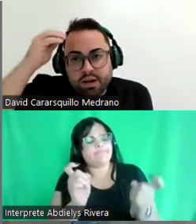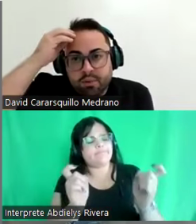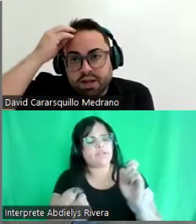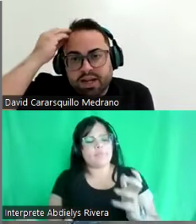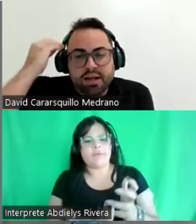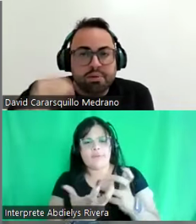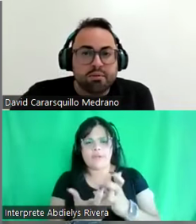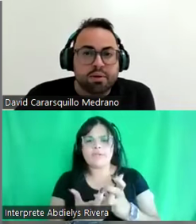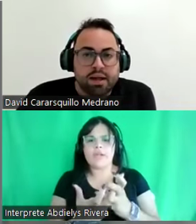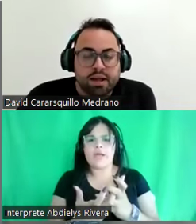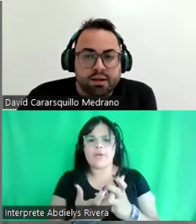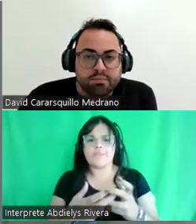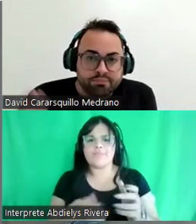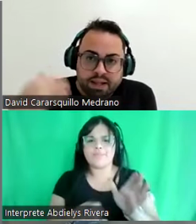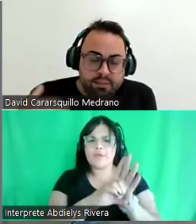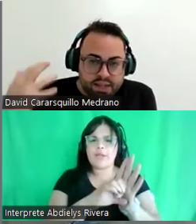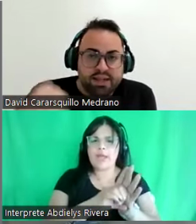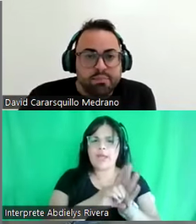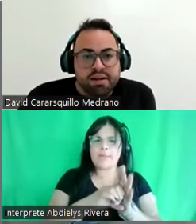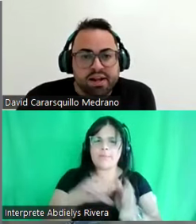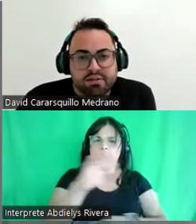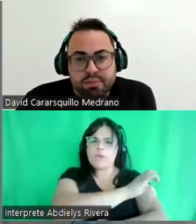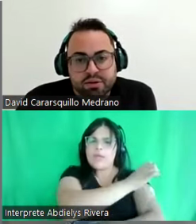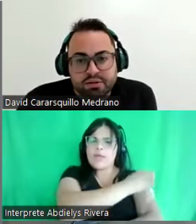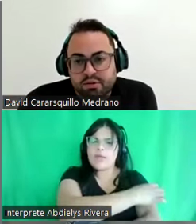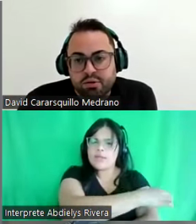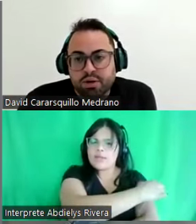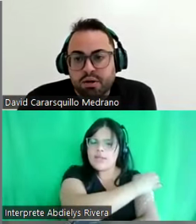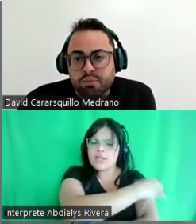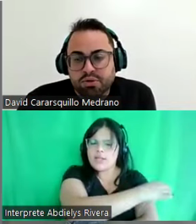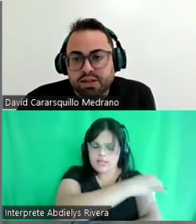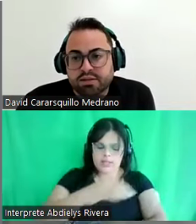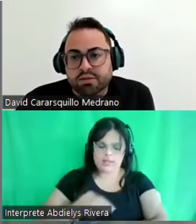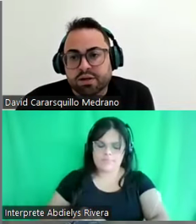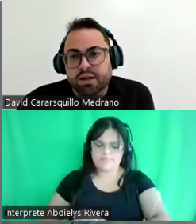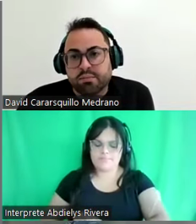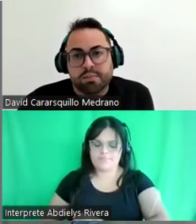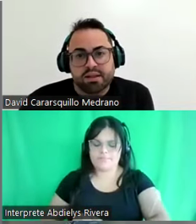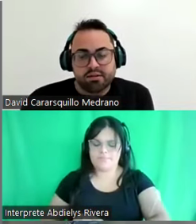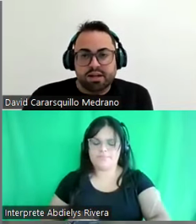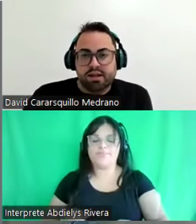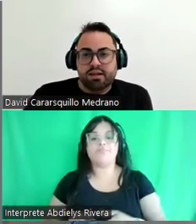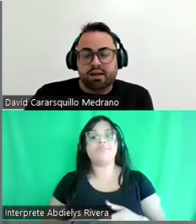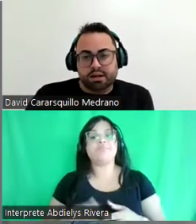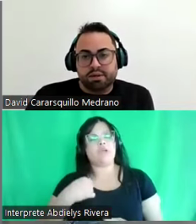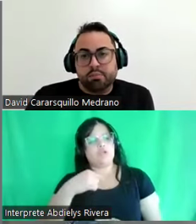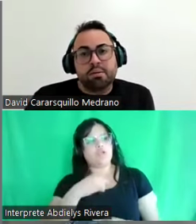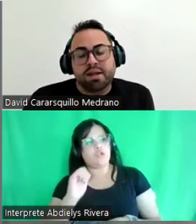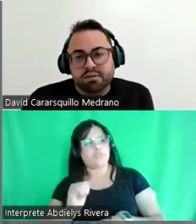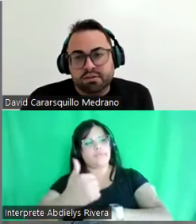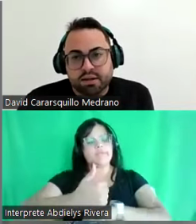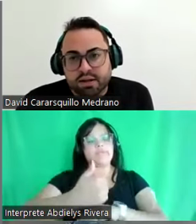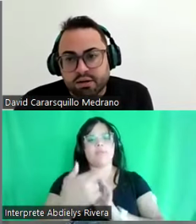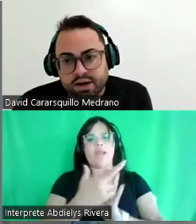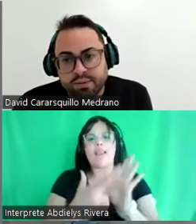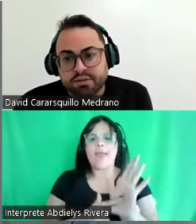dando el ejemplo de clínicas, pero en la práctica de la planificación, pues nosotros incorporamos muchos de estos en la implementación de leyes a través de los